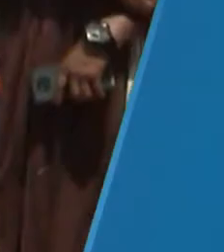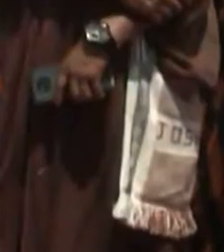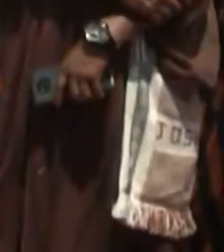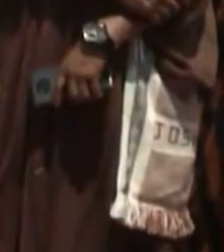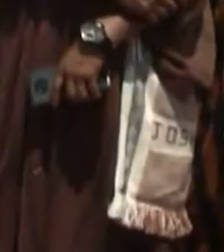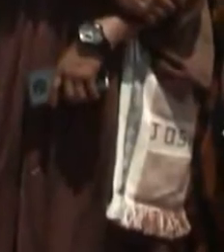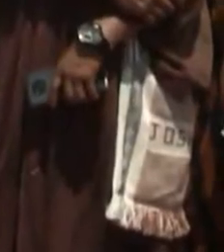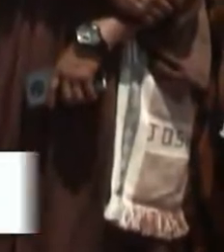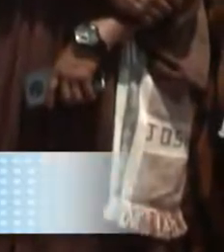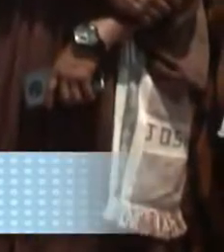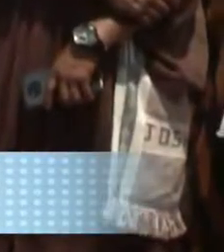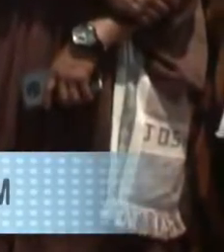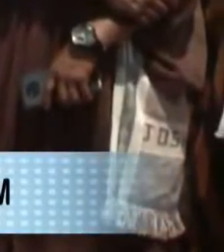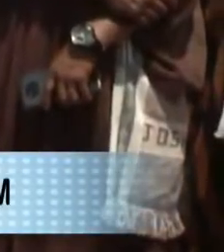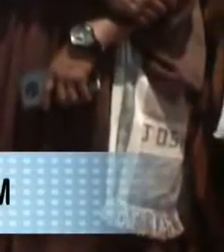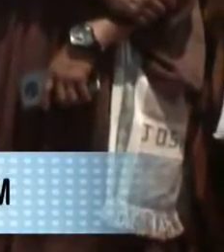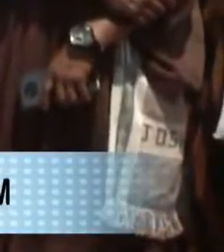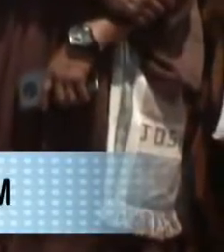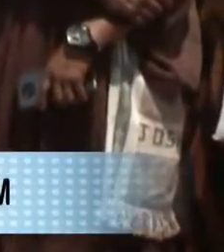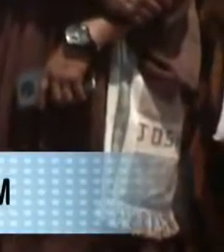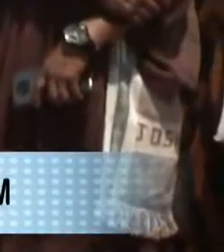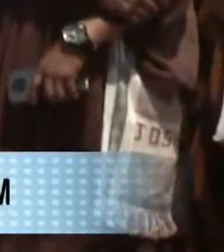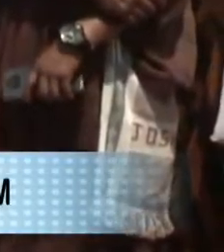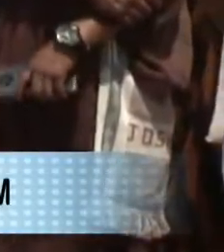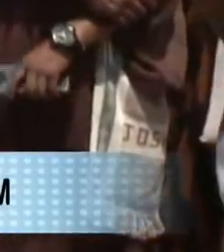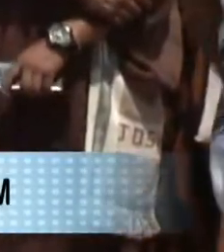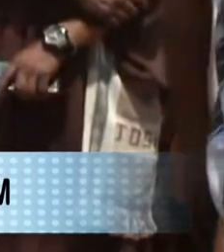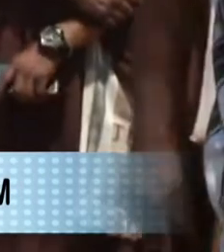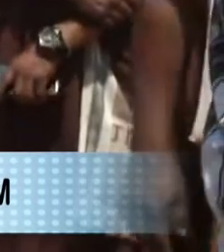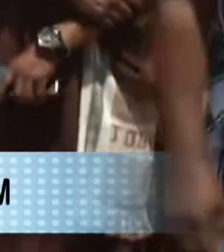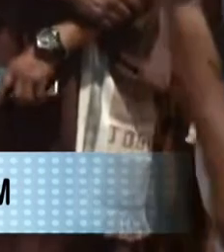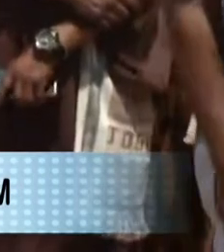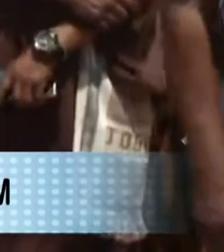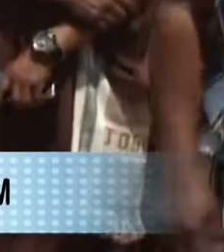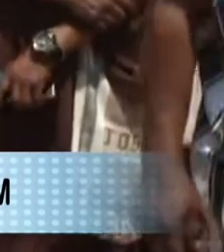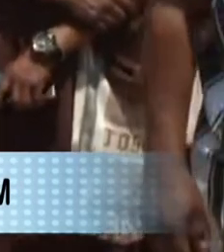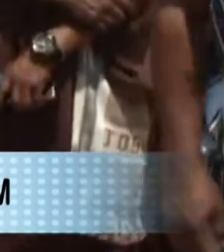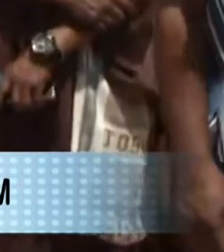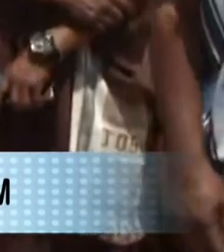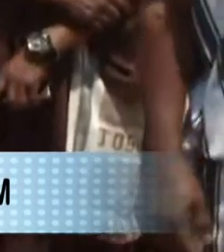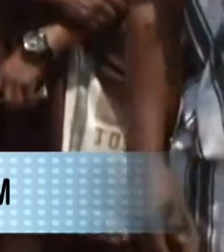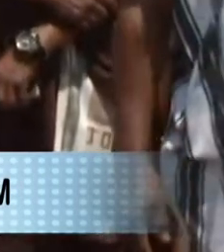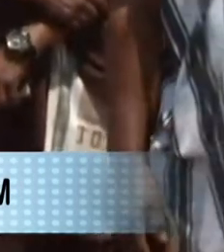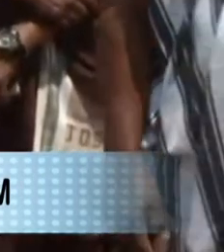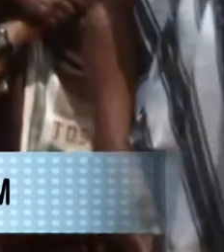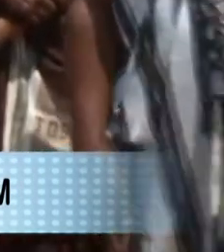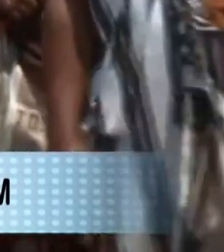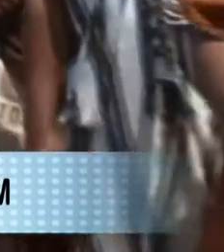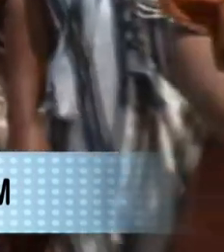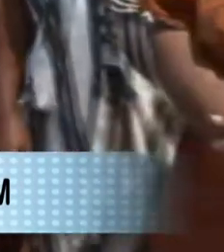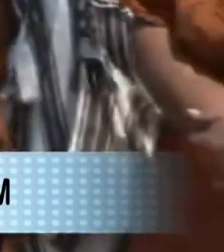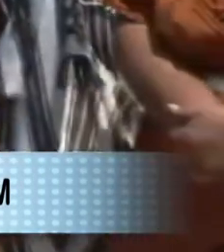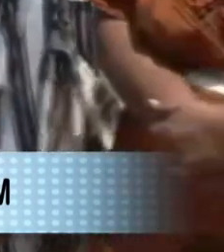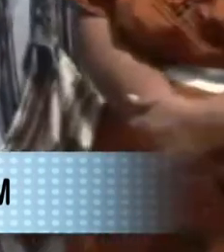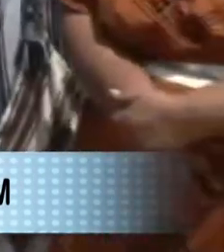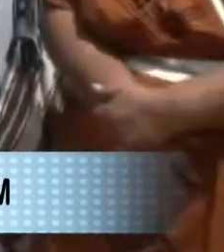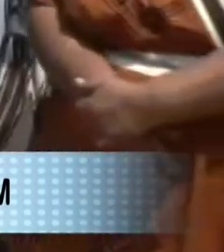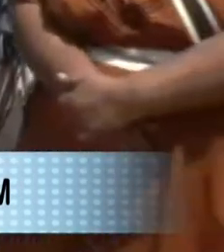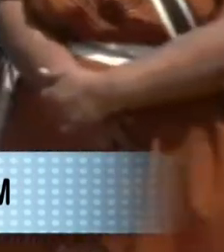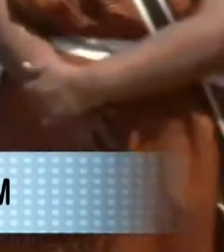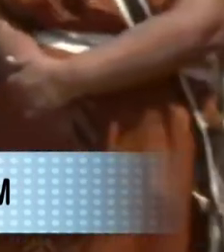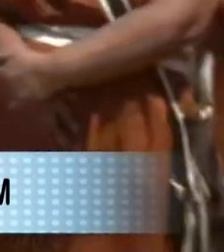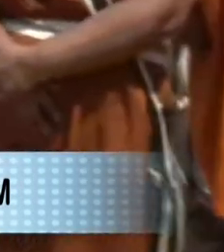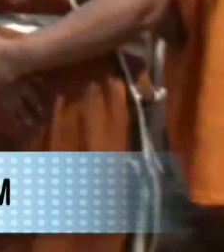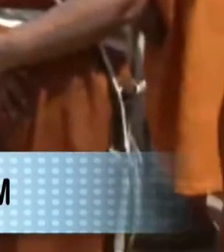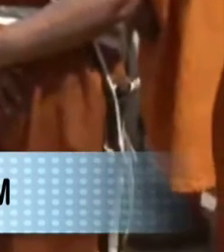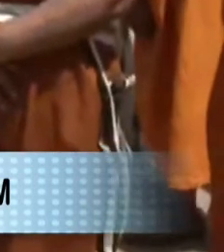la comunicación. Estamos ya con el ministro de Cultura, Ciro Gálvez, también acompañado de los ciudadanos de todas las comunidades nativas de la